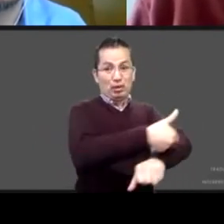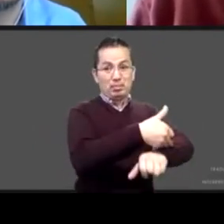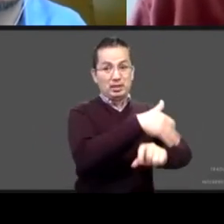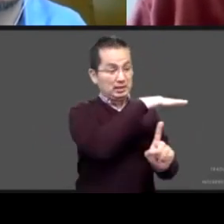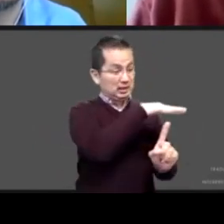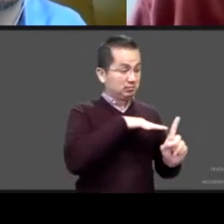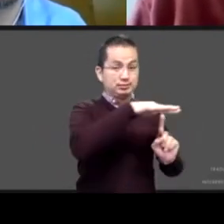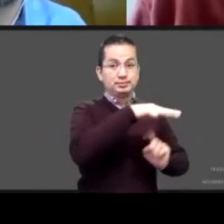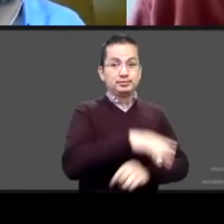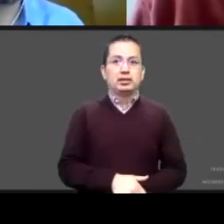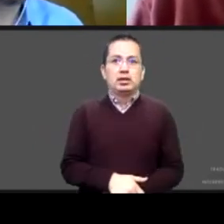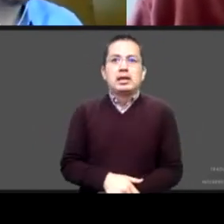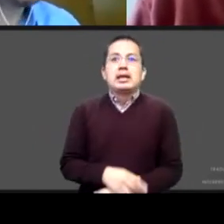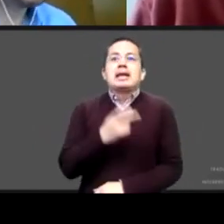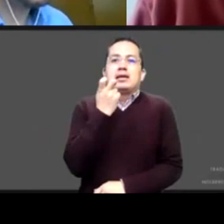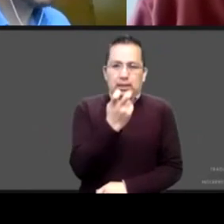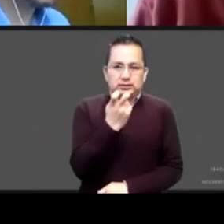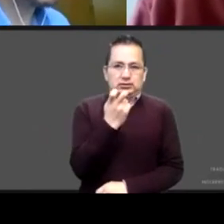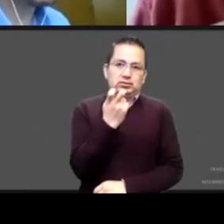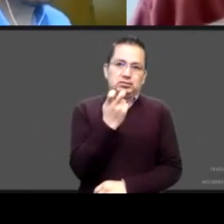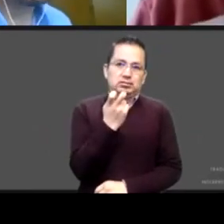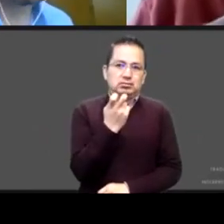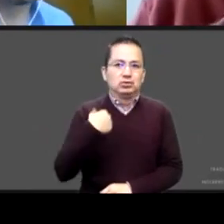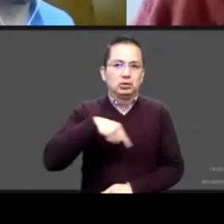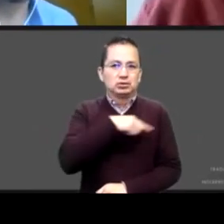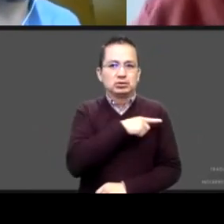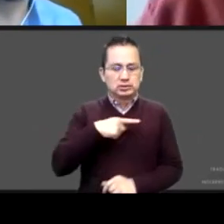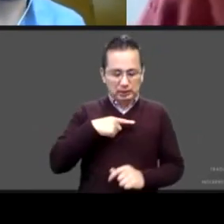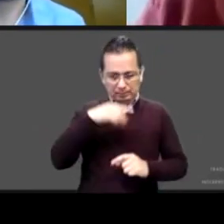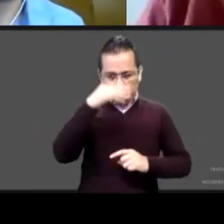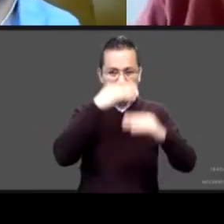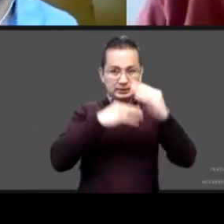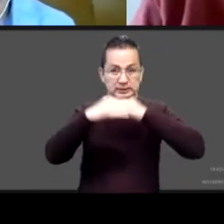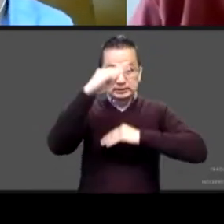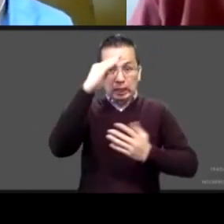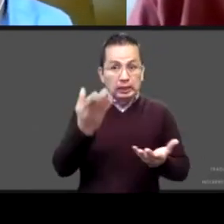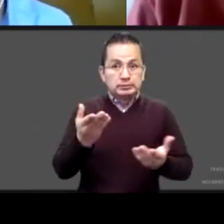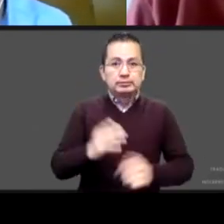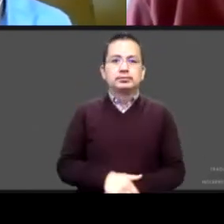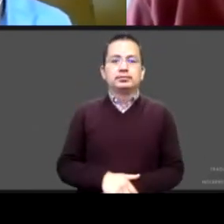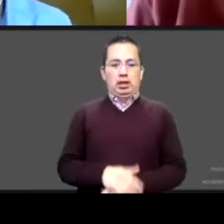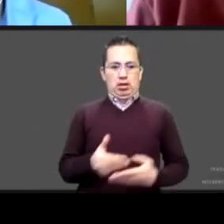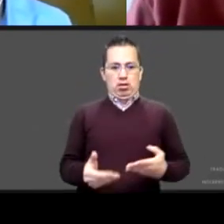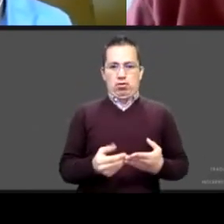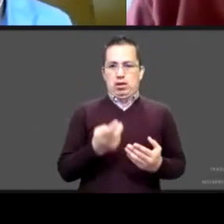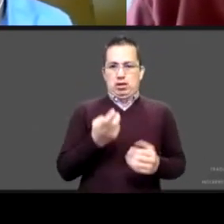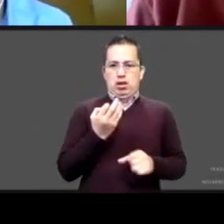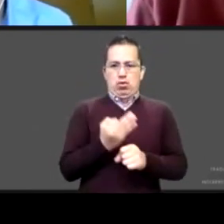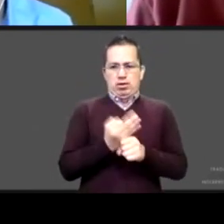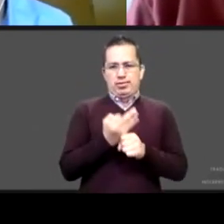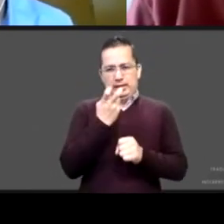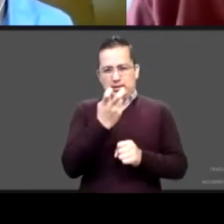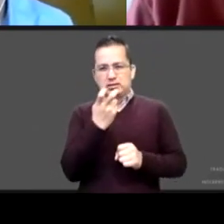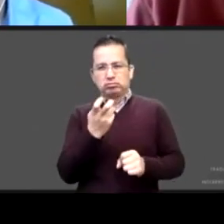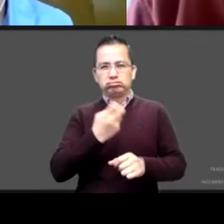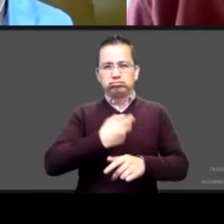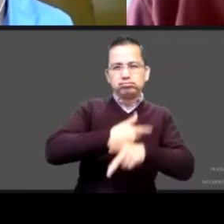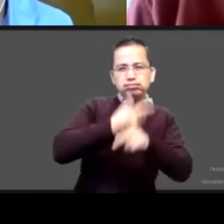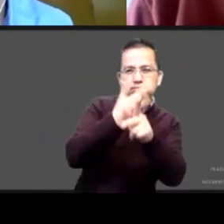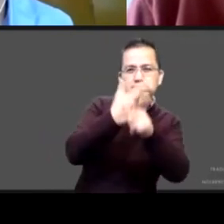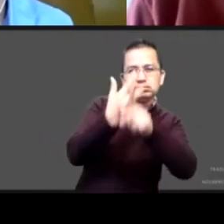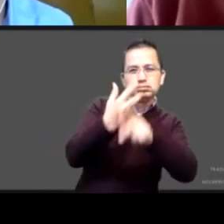reflexión, justamente, ¿no? Y que este webinar nos permite justamente poner la